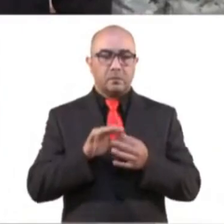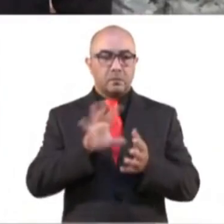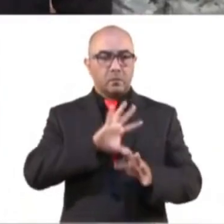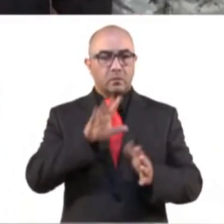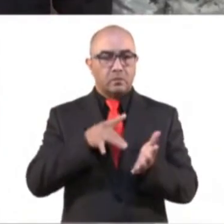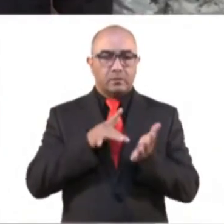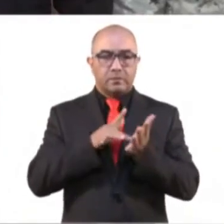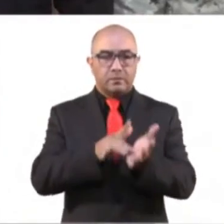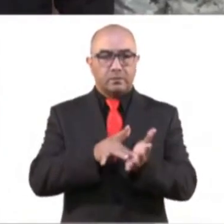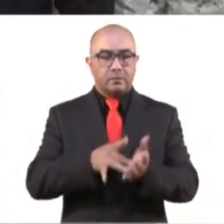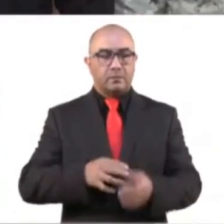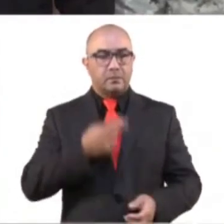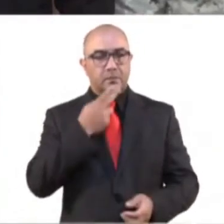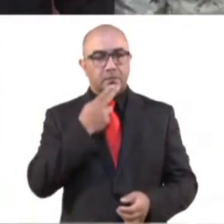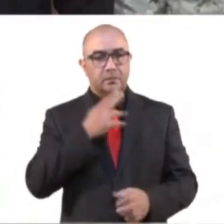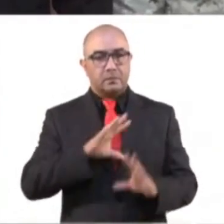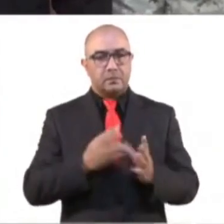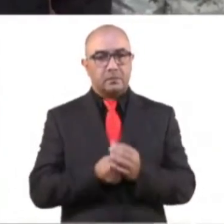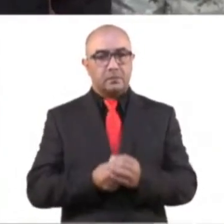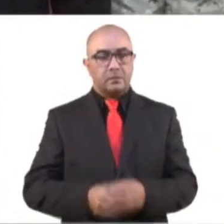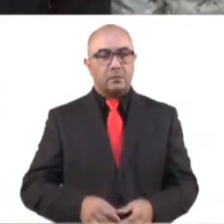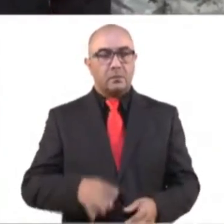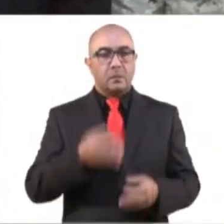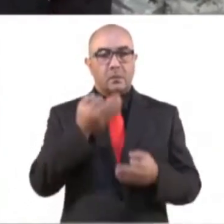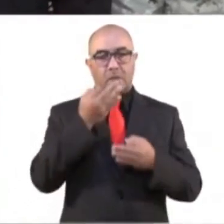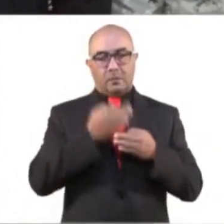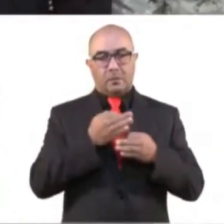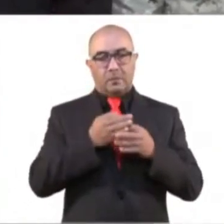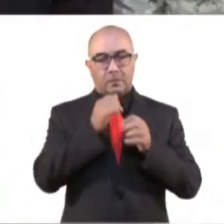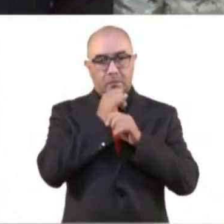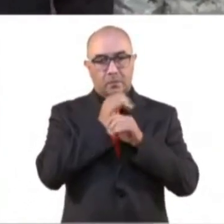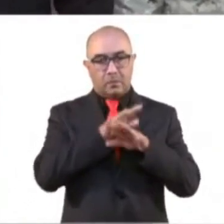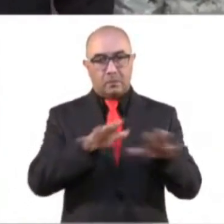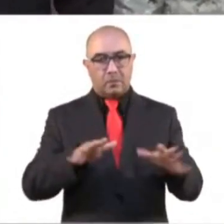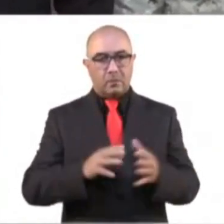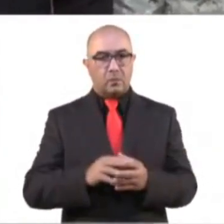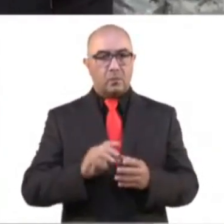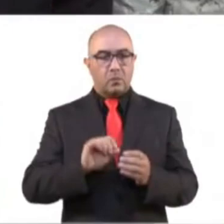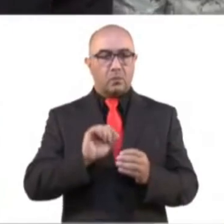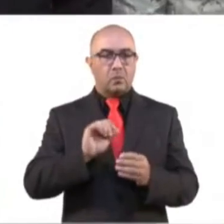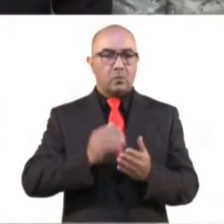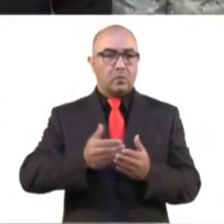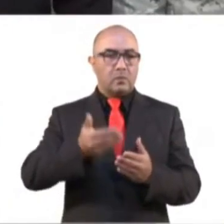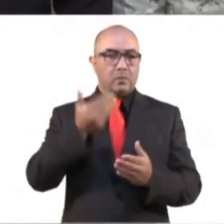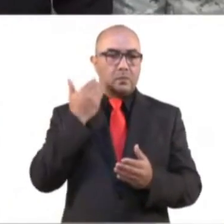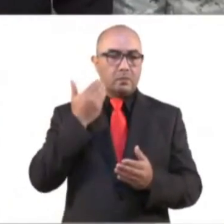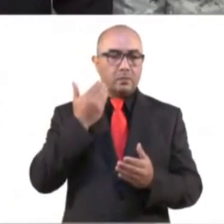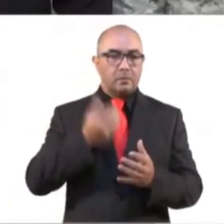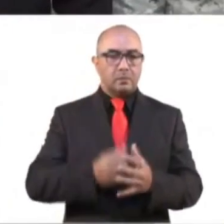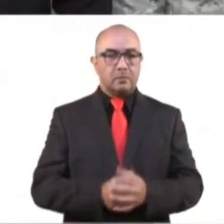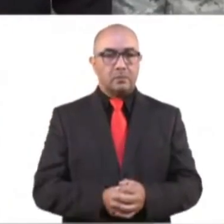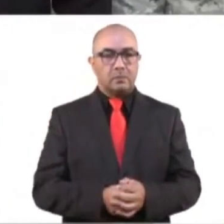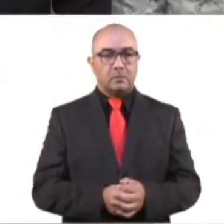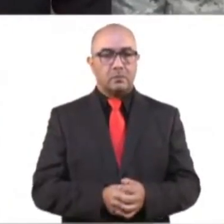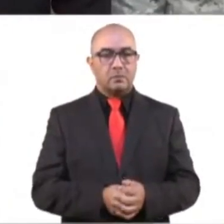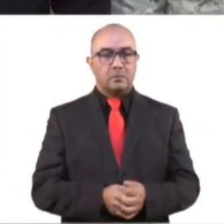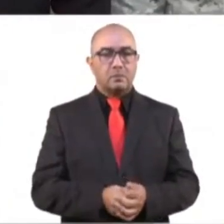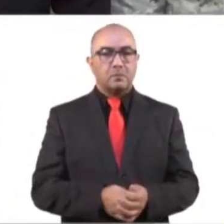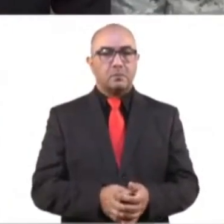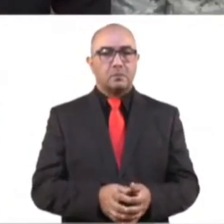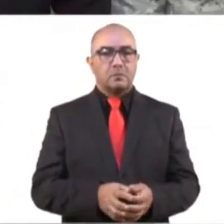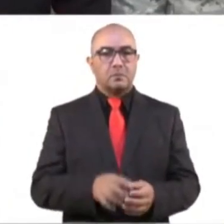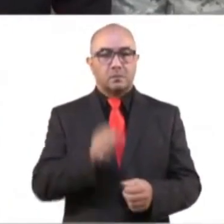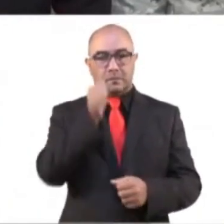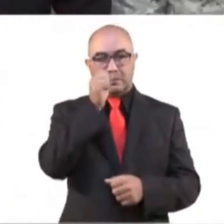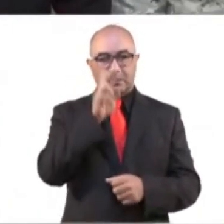apoyo necesario la información como lo dio a conocer hace eh algunos momentos el